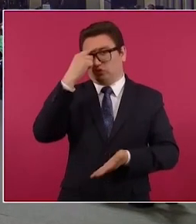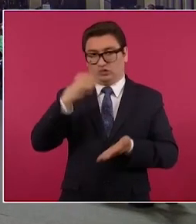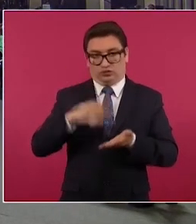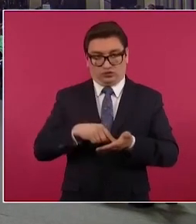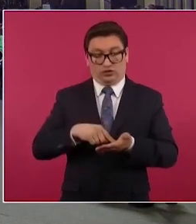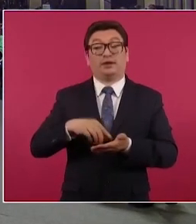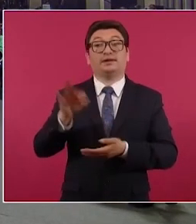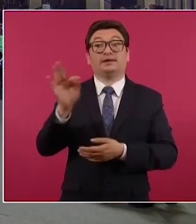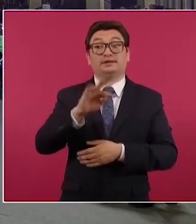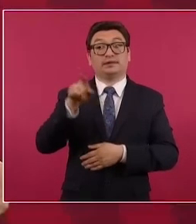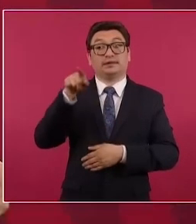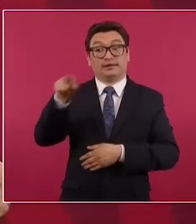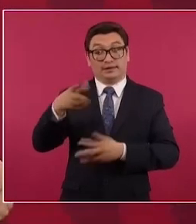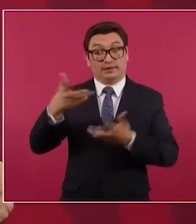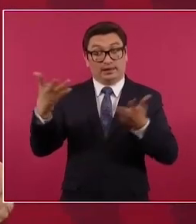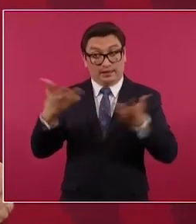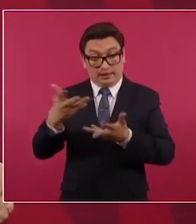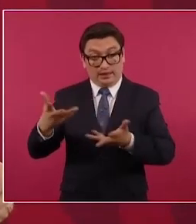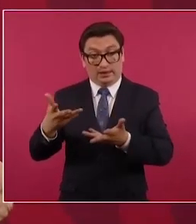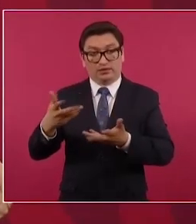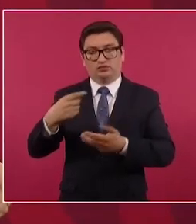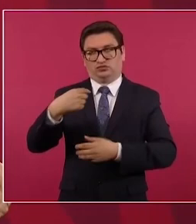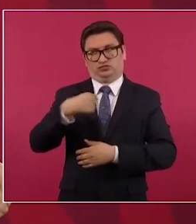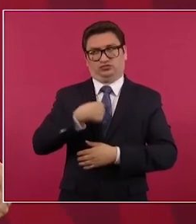hizo, no creo